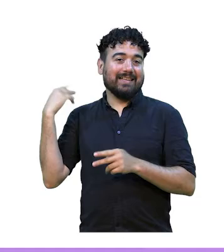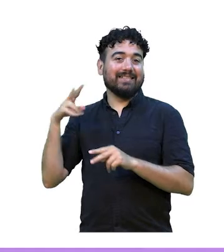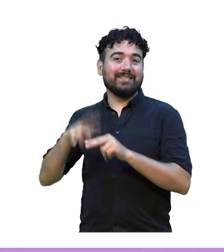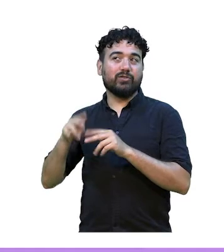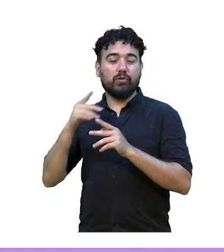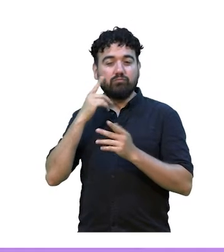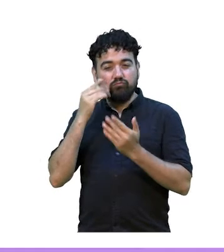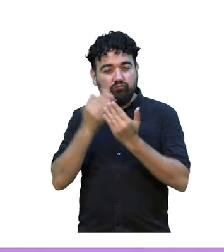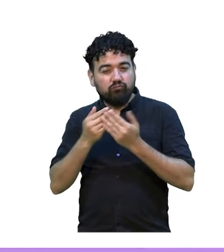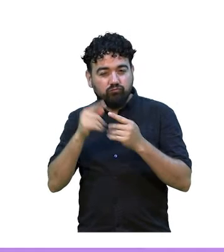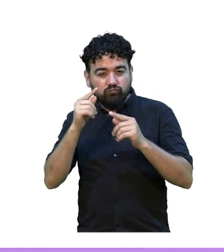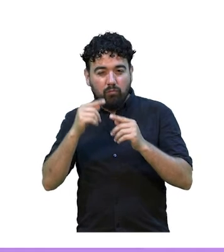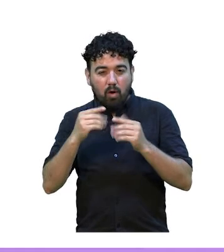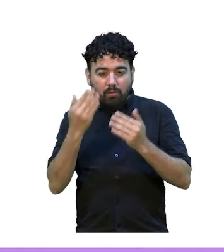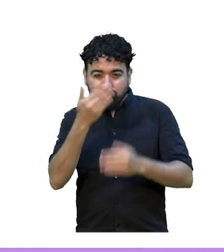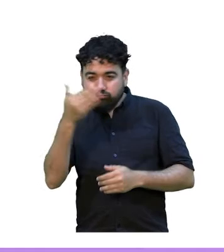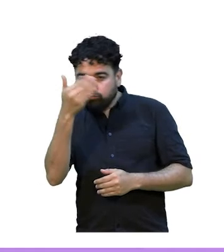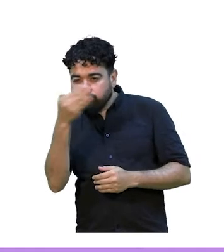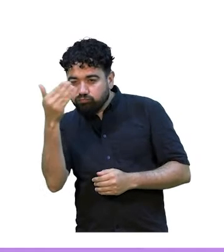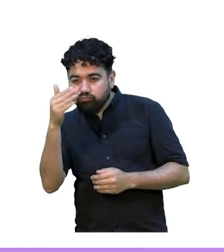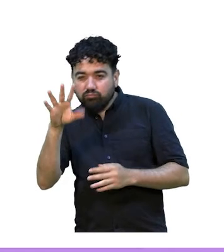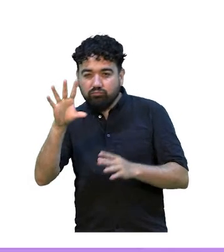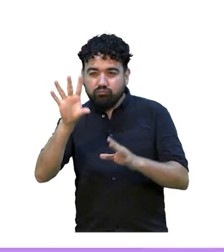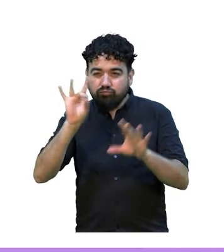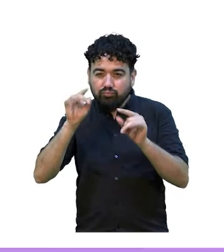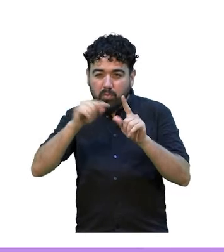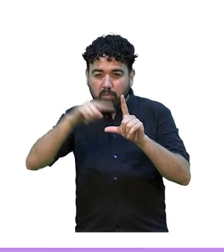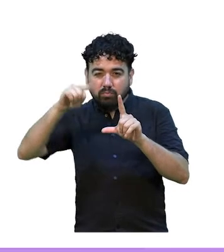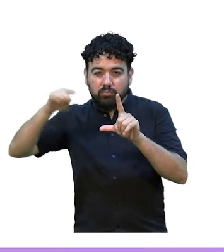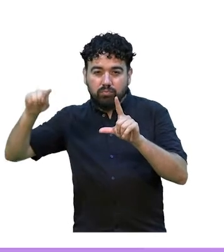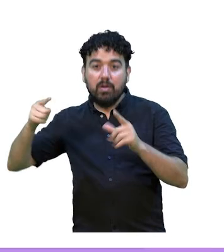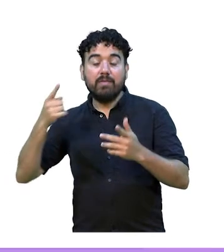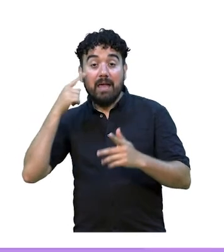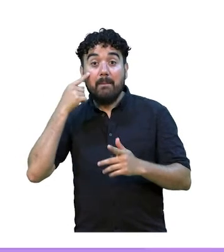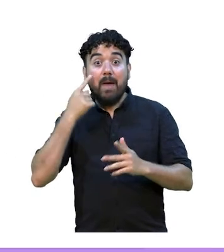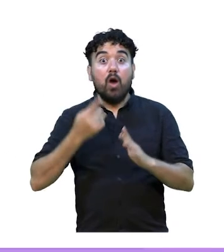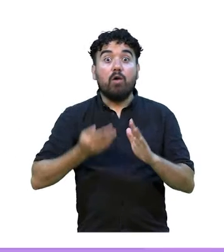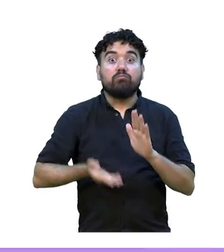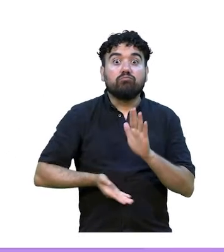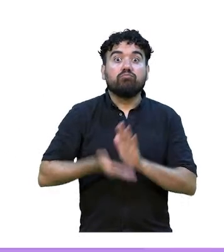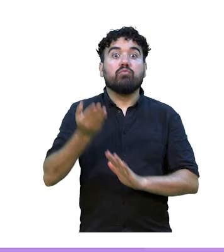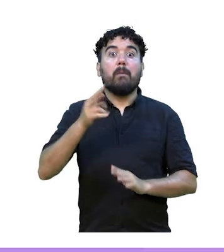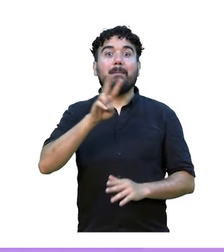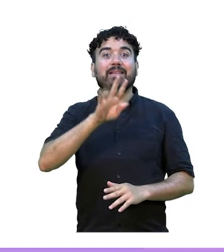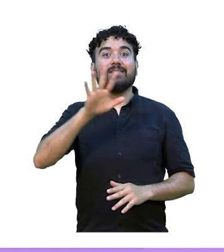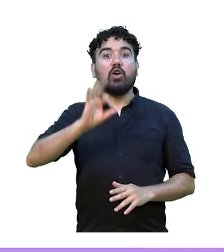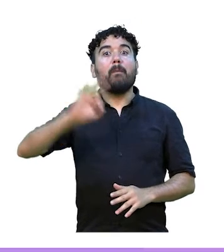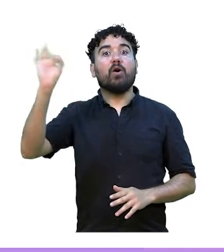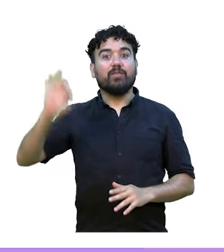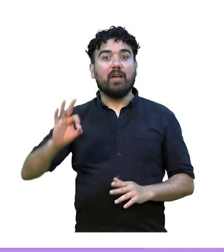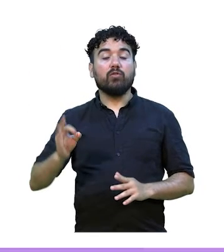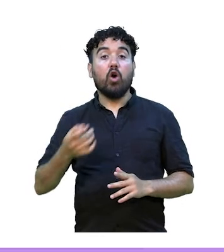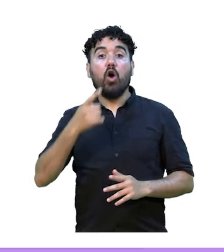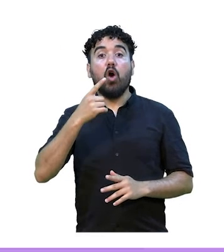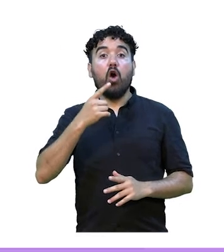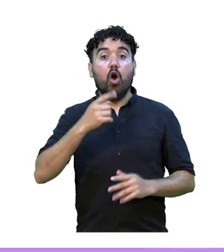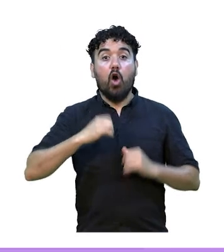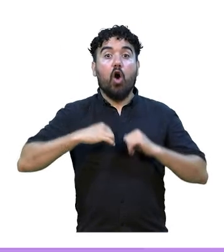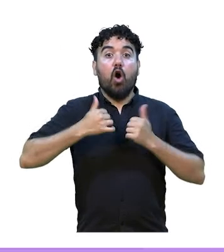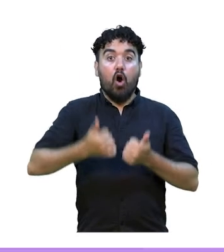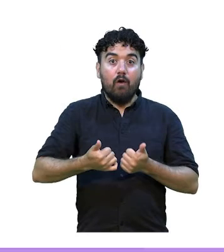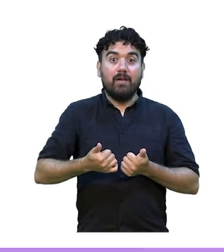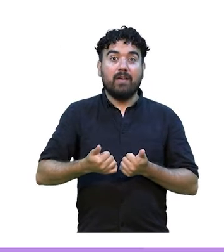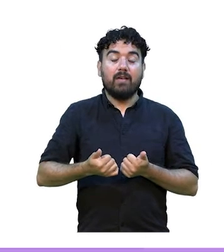que se hizo en esa época, hay un incremento, digamos, en un lapso de 5 años de 25% en los jóvenes sexualmente